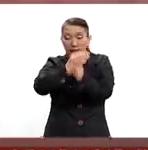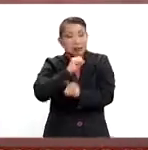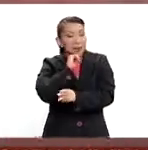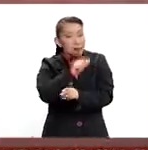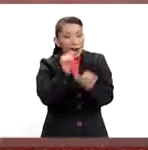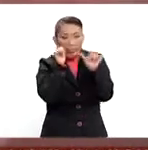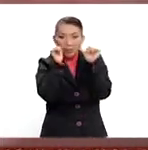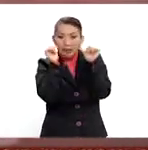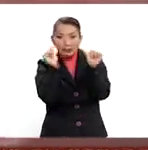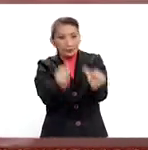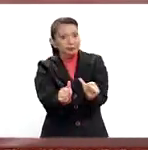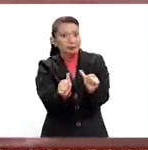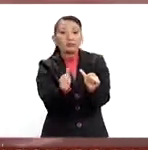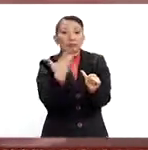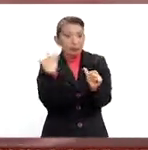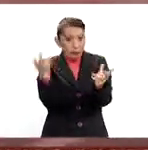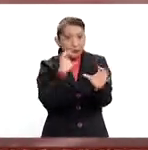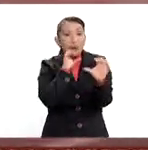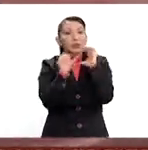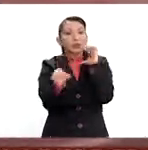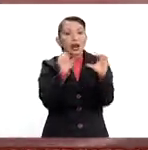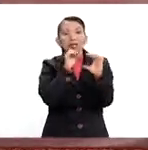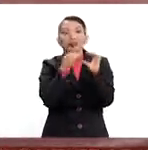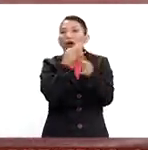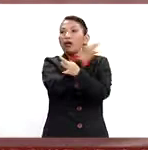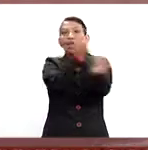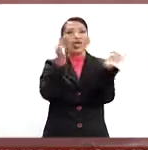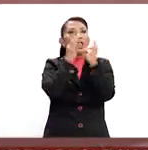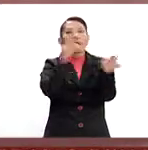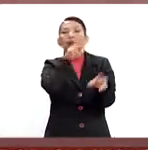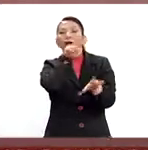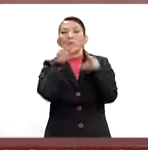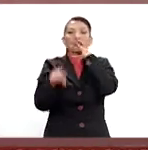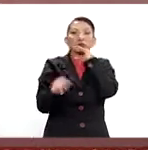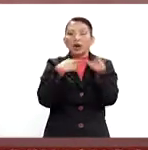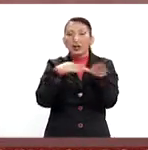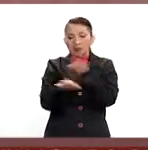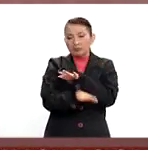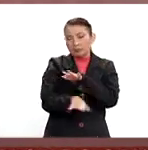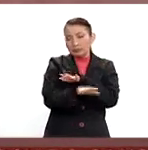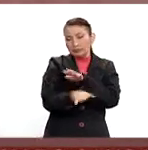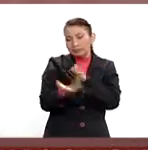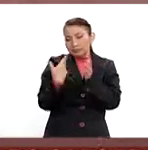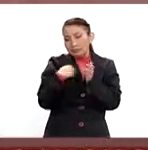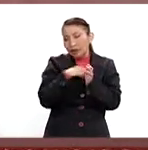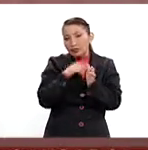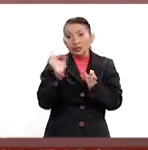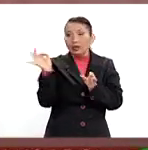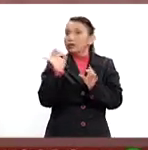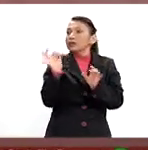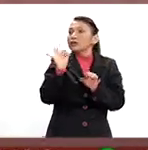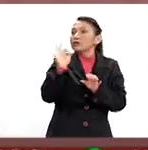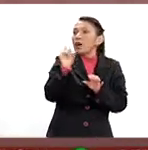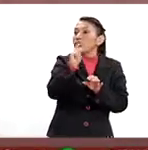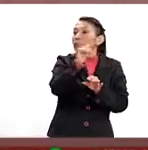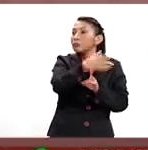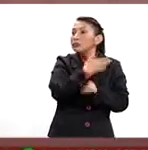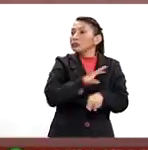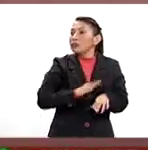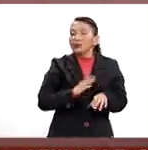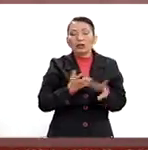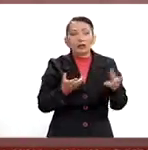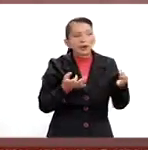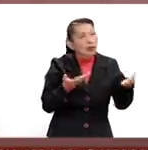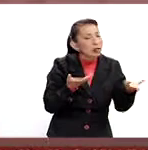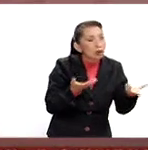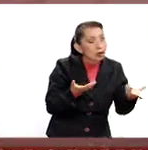de atención que se tuvo en general en los medios de comunicación, y la preocupación parece ser fundada que teníamos de que esto pudiera pasar. Ahora, eso